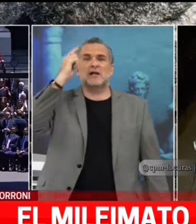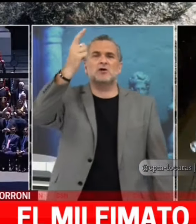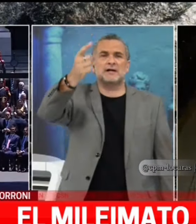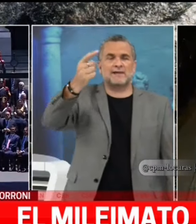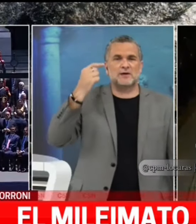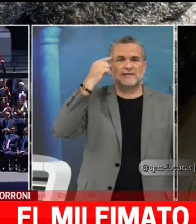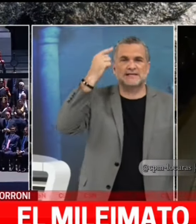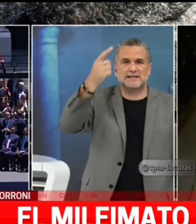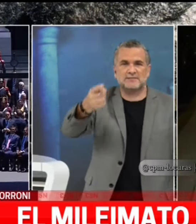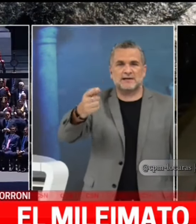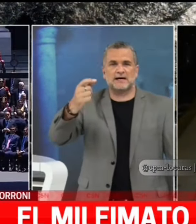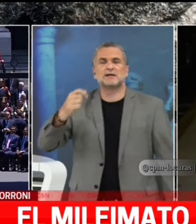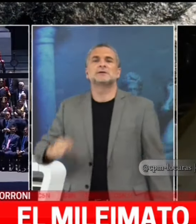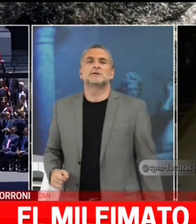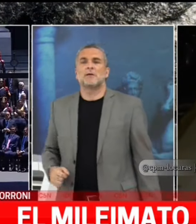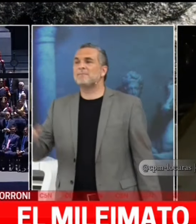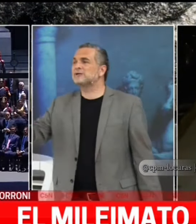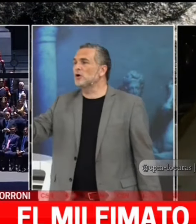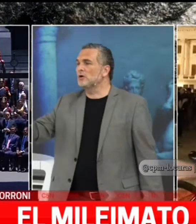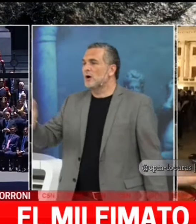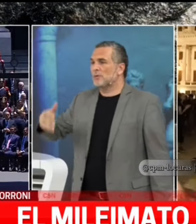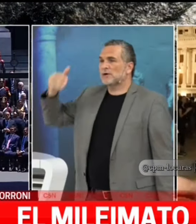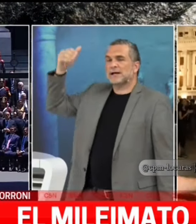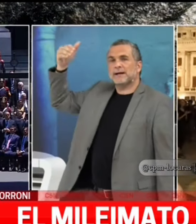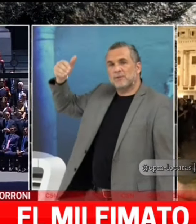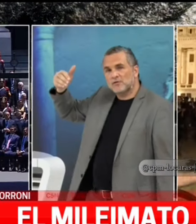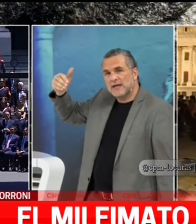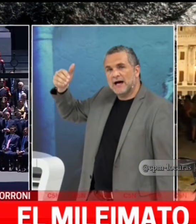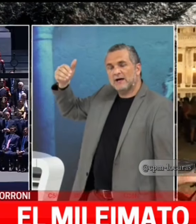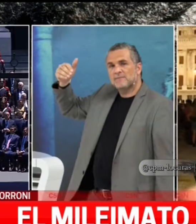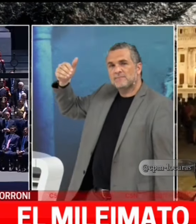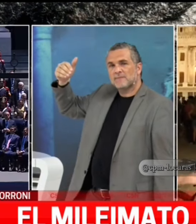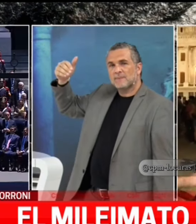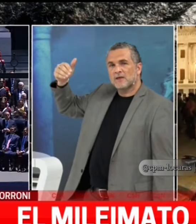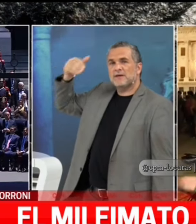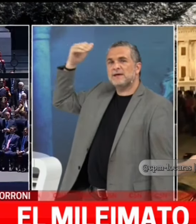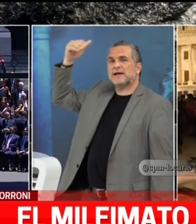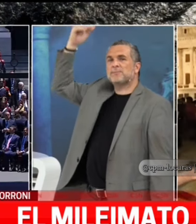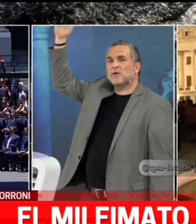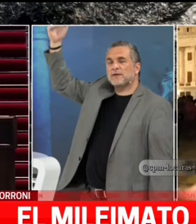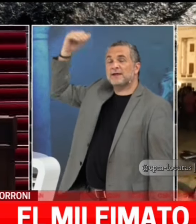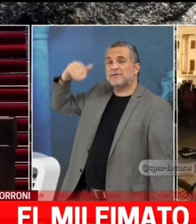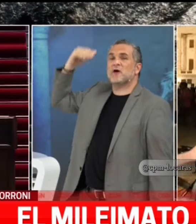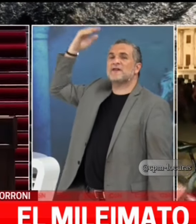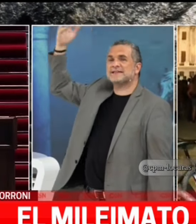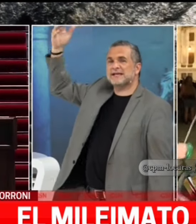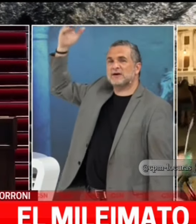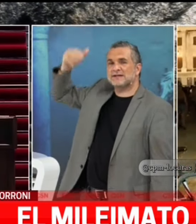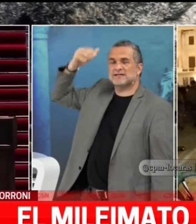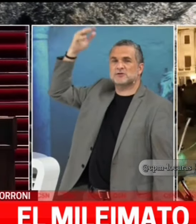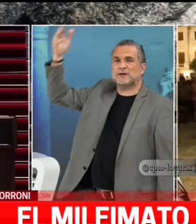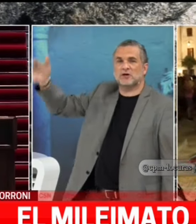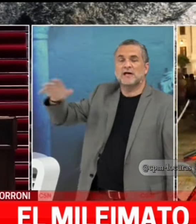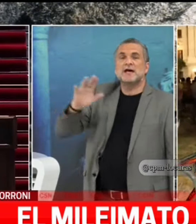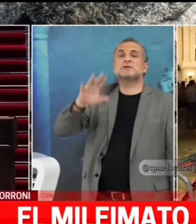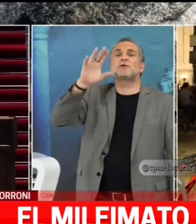vuelva esa lógica de la obediencia debida. Mató porque respondía, debía responder, debía obedecer a una